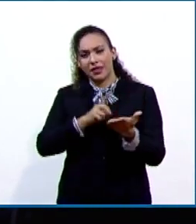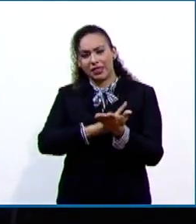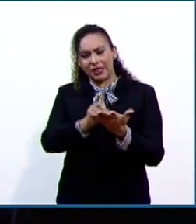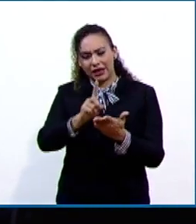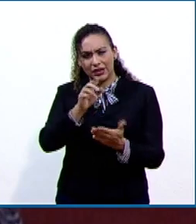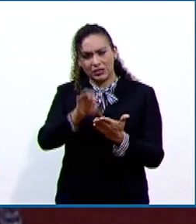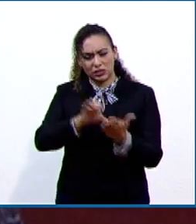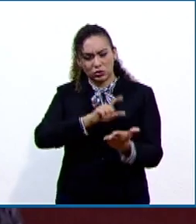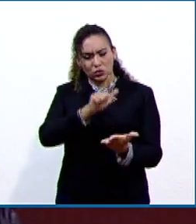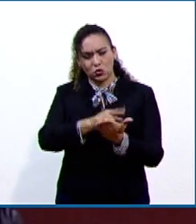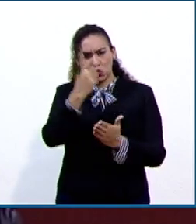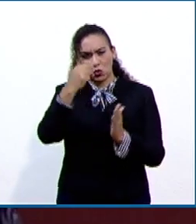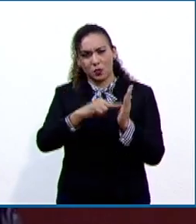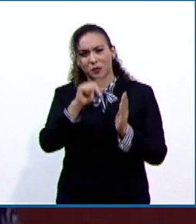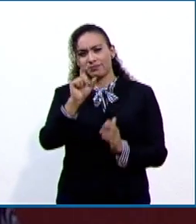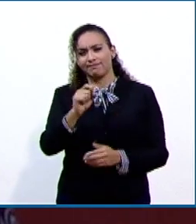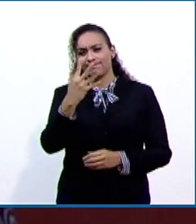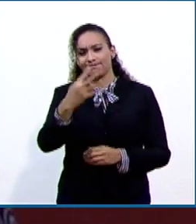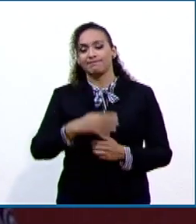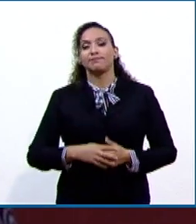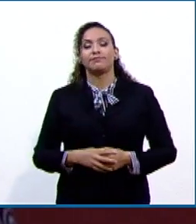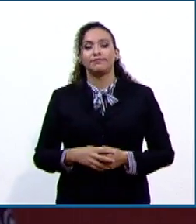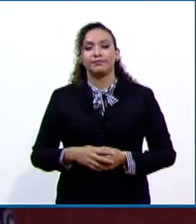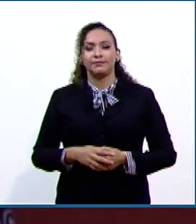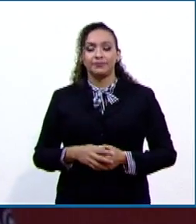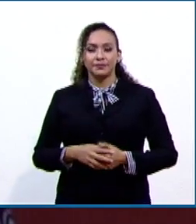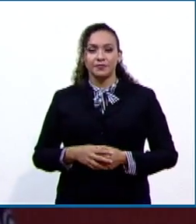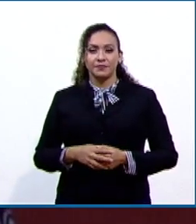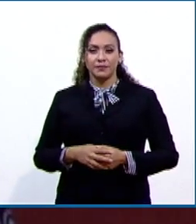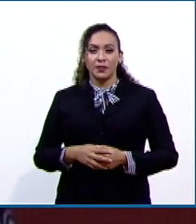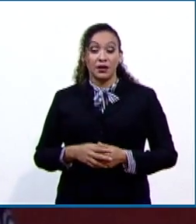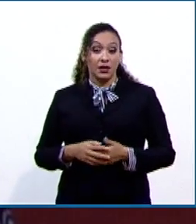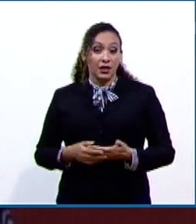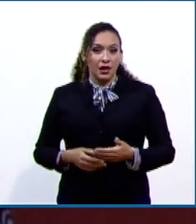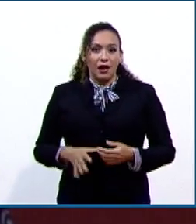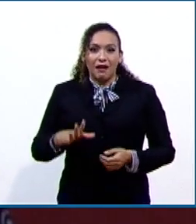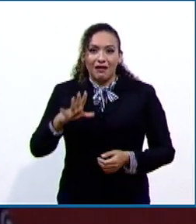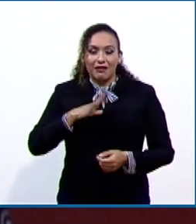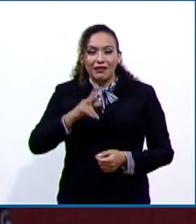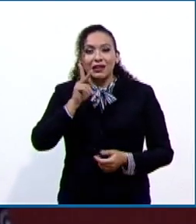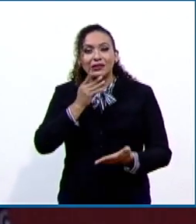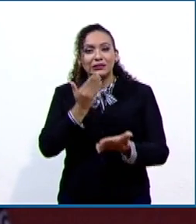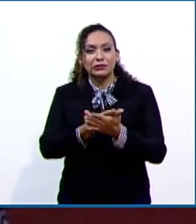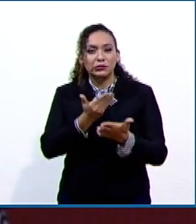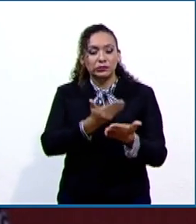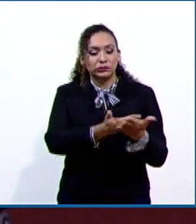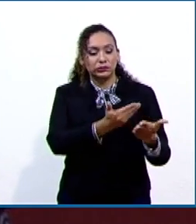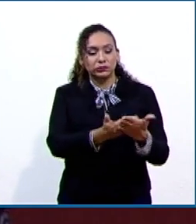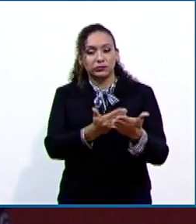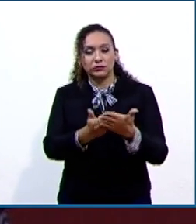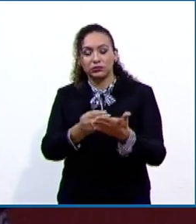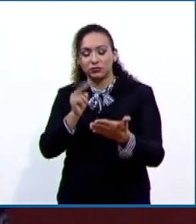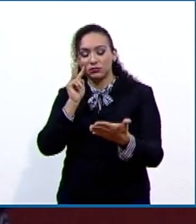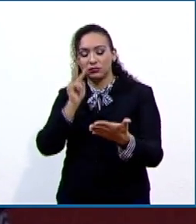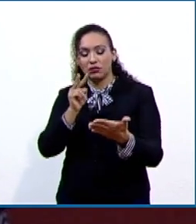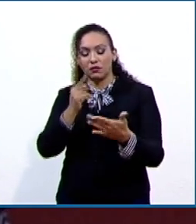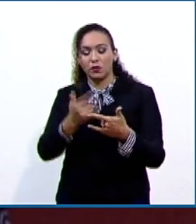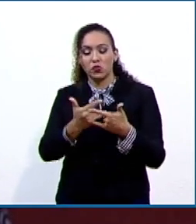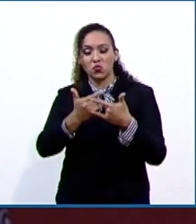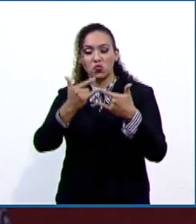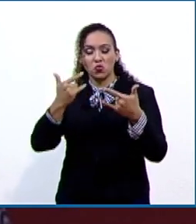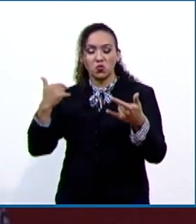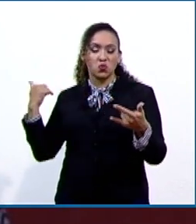2024. No cabe duda, y hay mucha evidencia que nos proporciona la historia y el